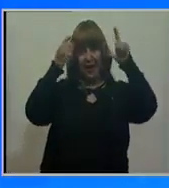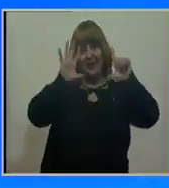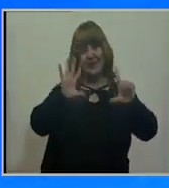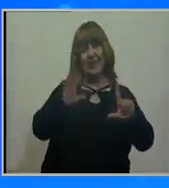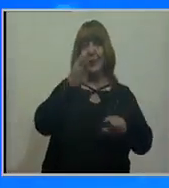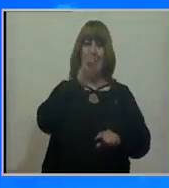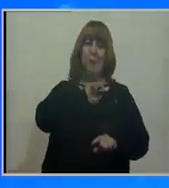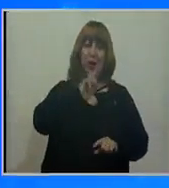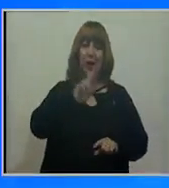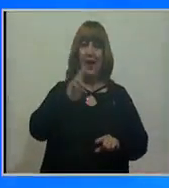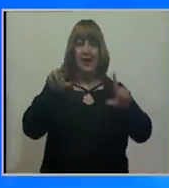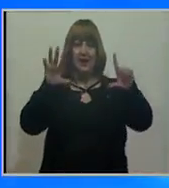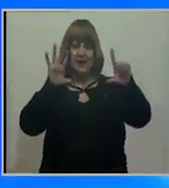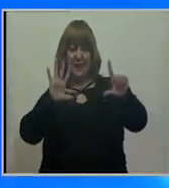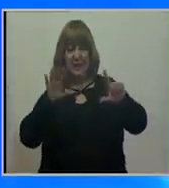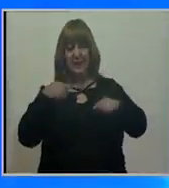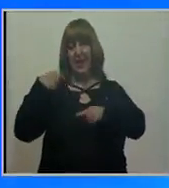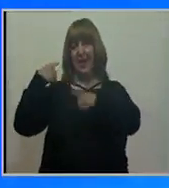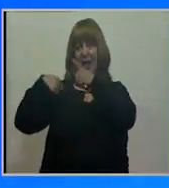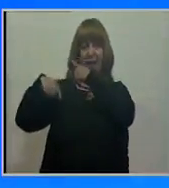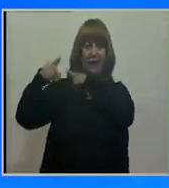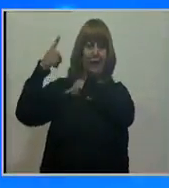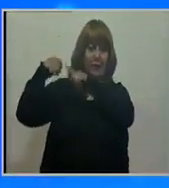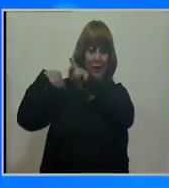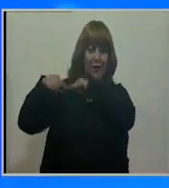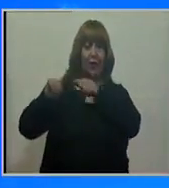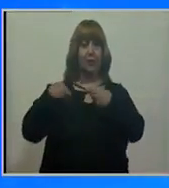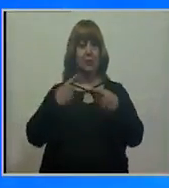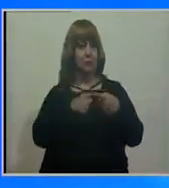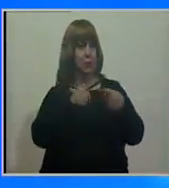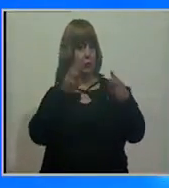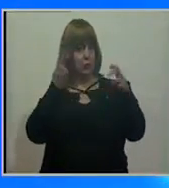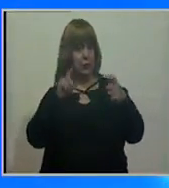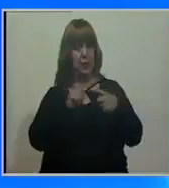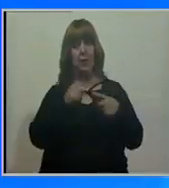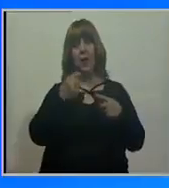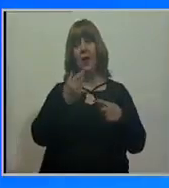siete historias. También vamos a hablar un poco de Flor Peña, vamos a hablar un poco de